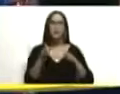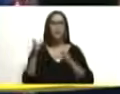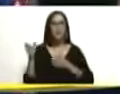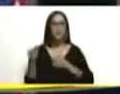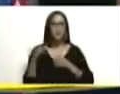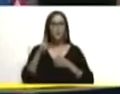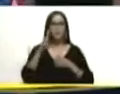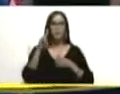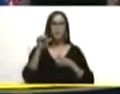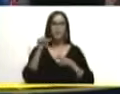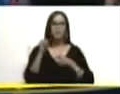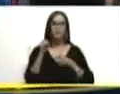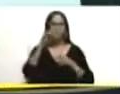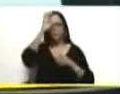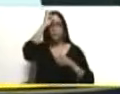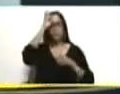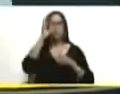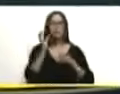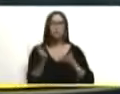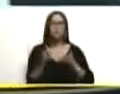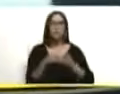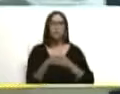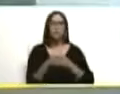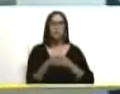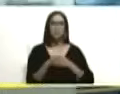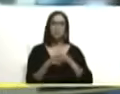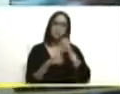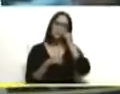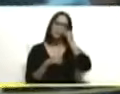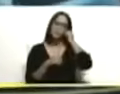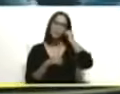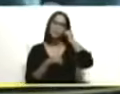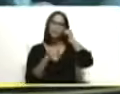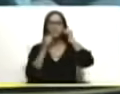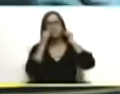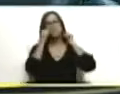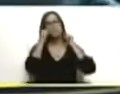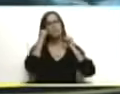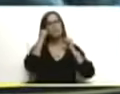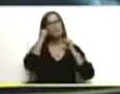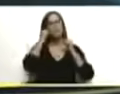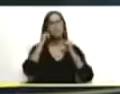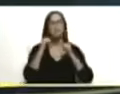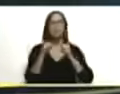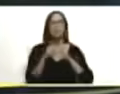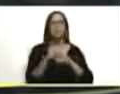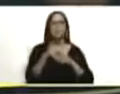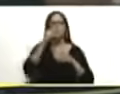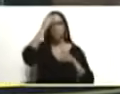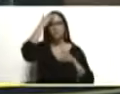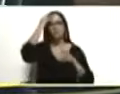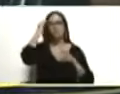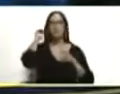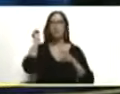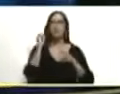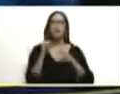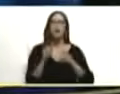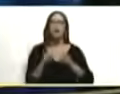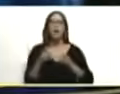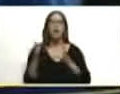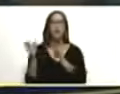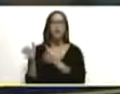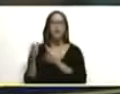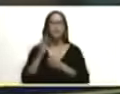Alfonso Dávila, no sé qué fue de Luis Alfonso, no me tapes la cámara, Disculpe, disculpe. A la derecha estaba un